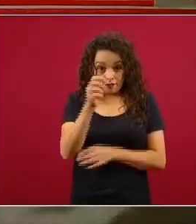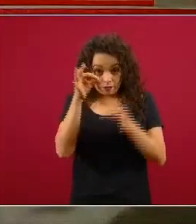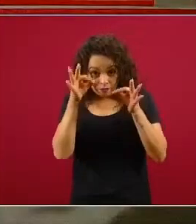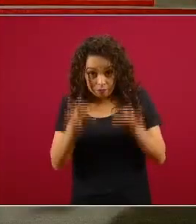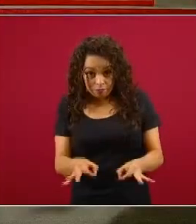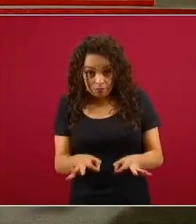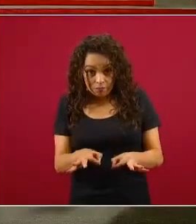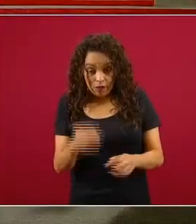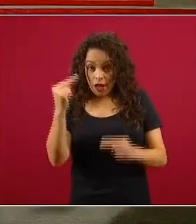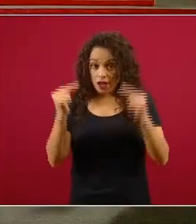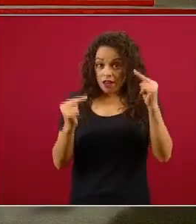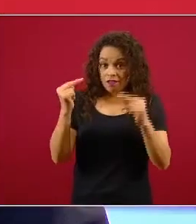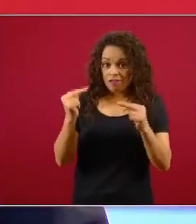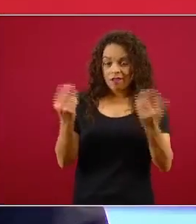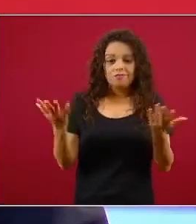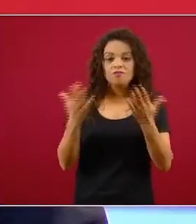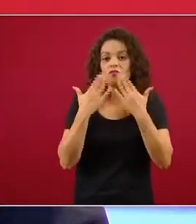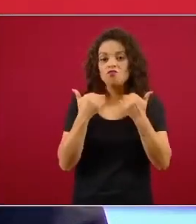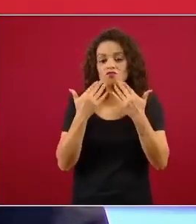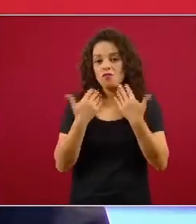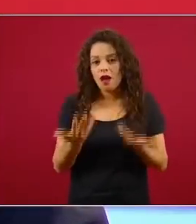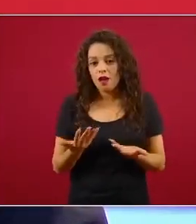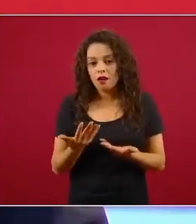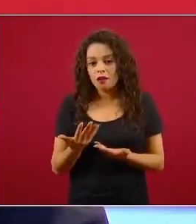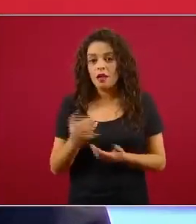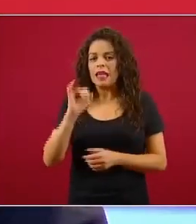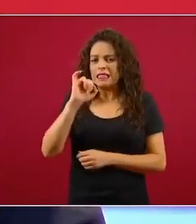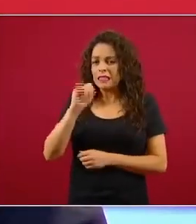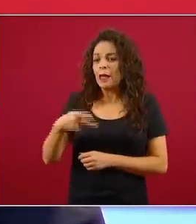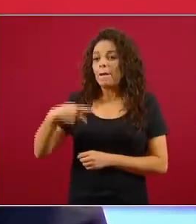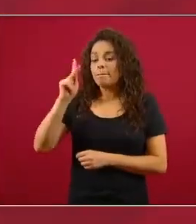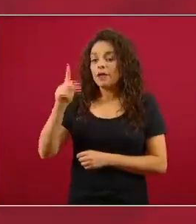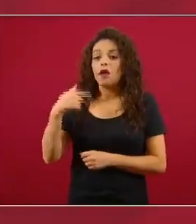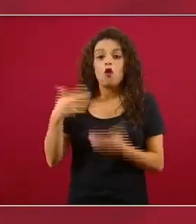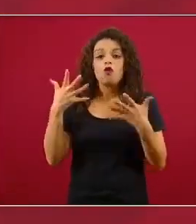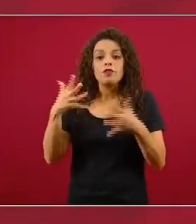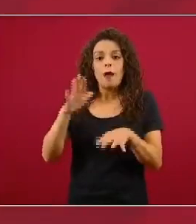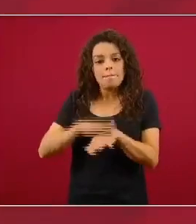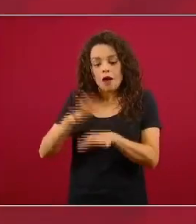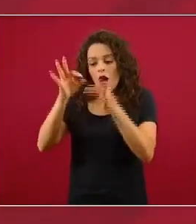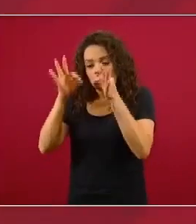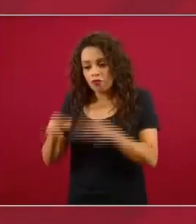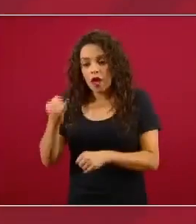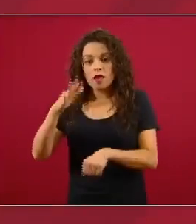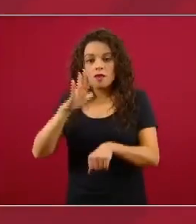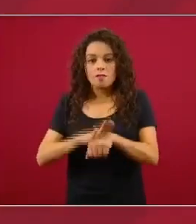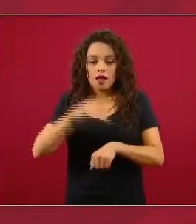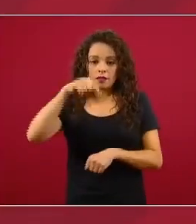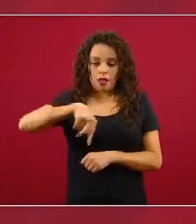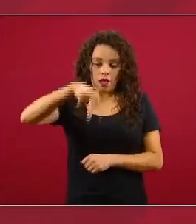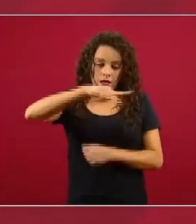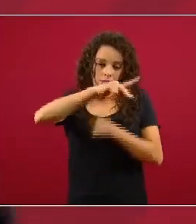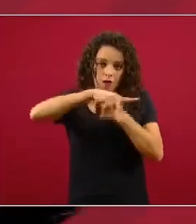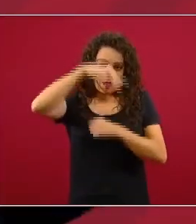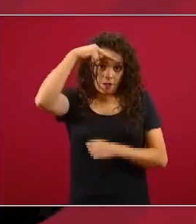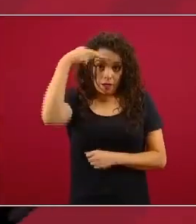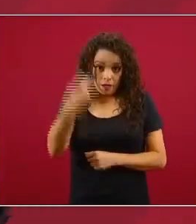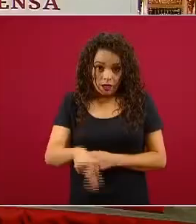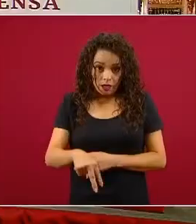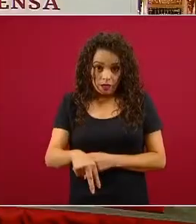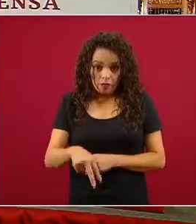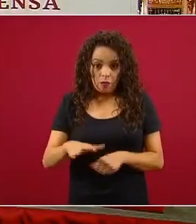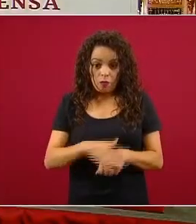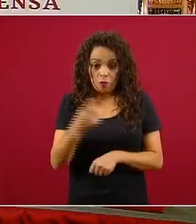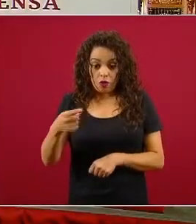tiene cierta eficacia, pero no el nivel que es deseado, y en particular en algunos países como México, es donde de los